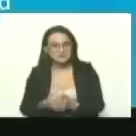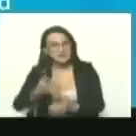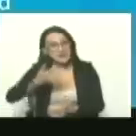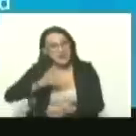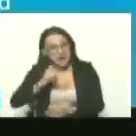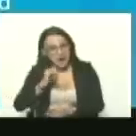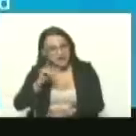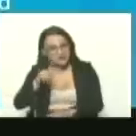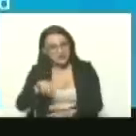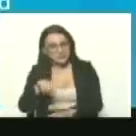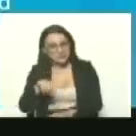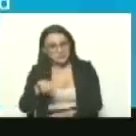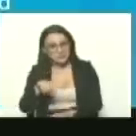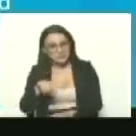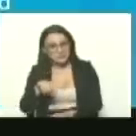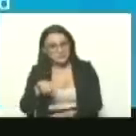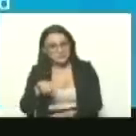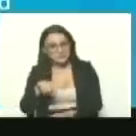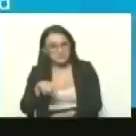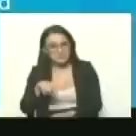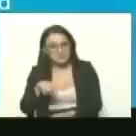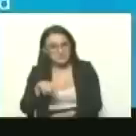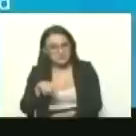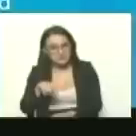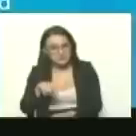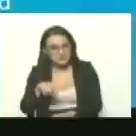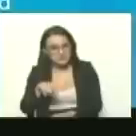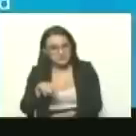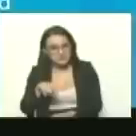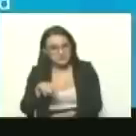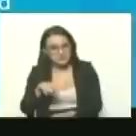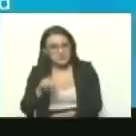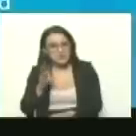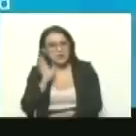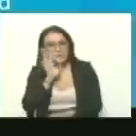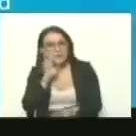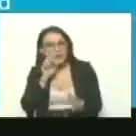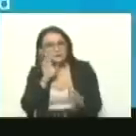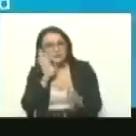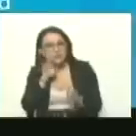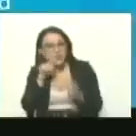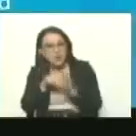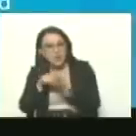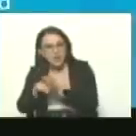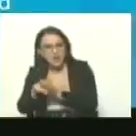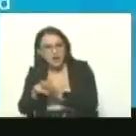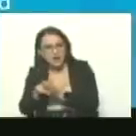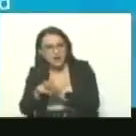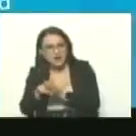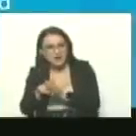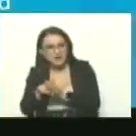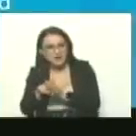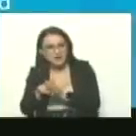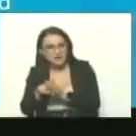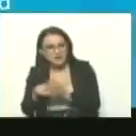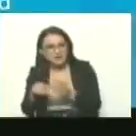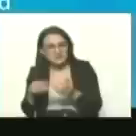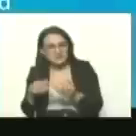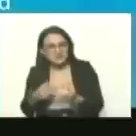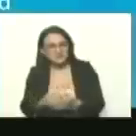Tenemos un verdadero acá de basura, demasiado, un juego demasiado inmenso,